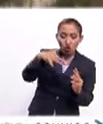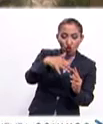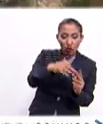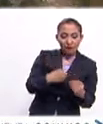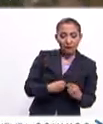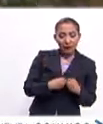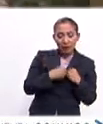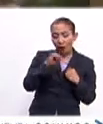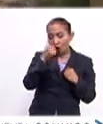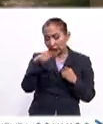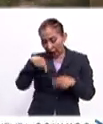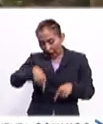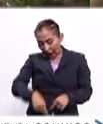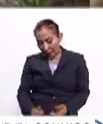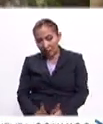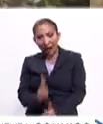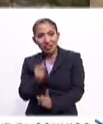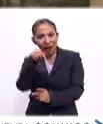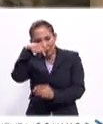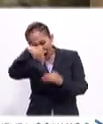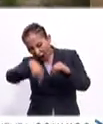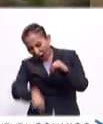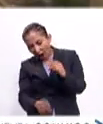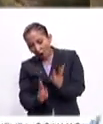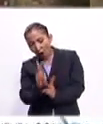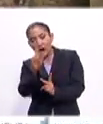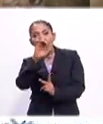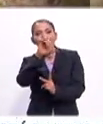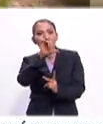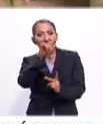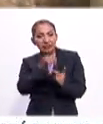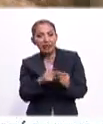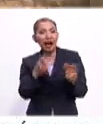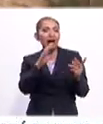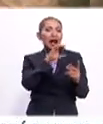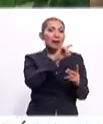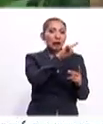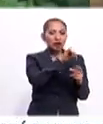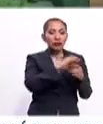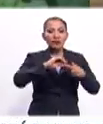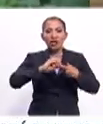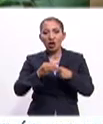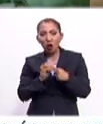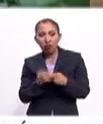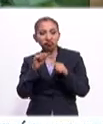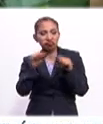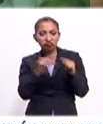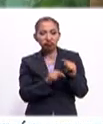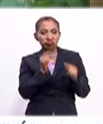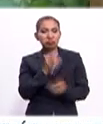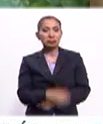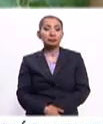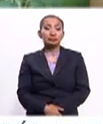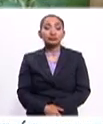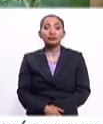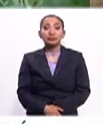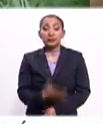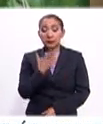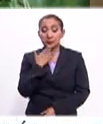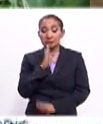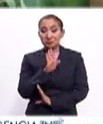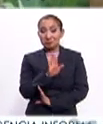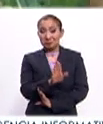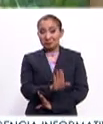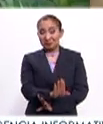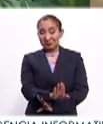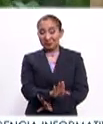y le dé vida a otras plantas como las que ya mencionábamos, calabaza, calabazos, frijol, etc.